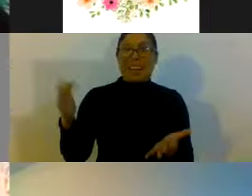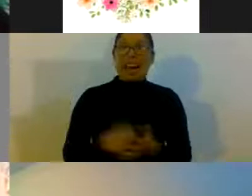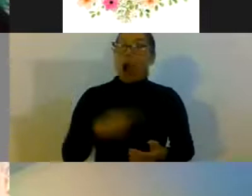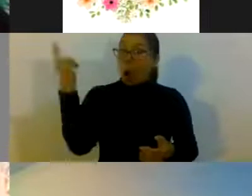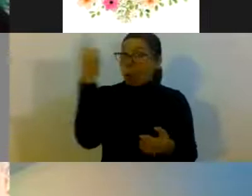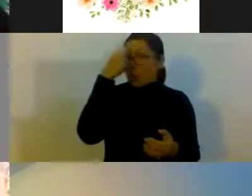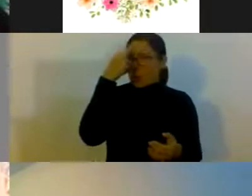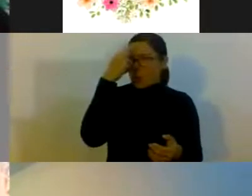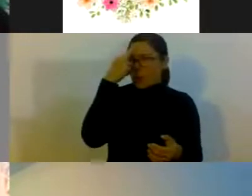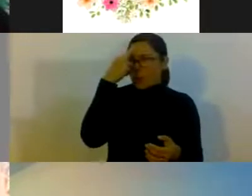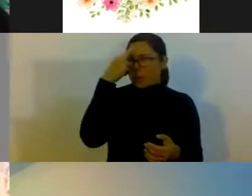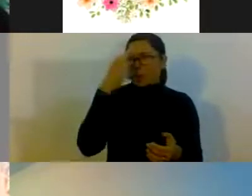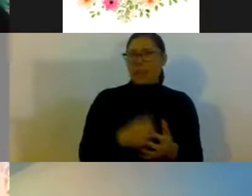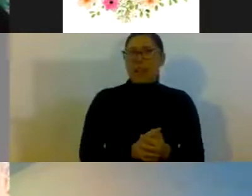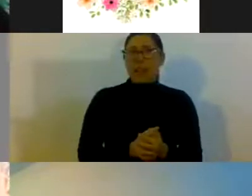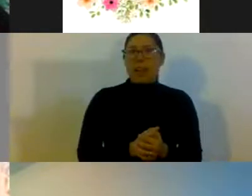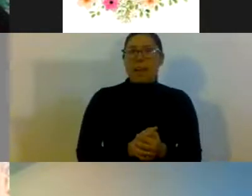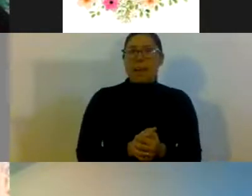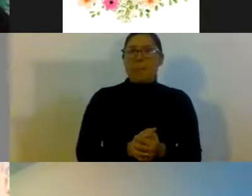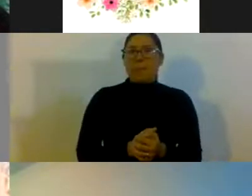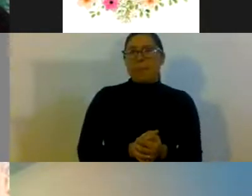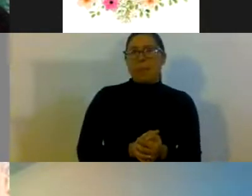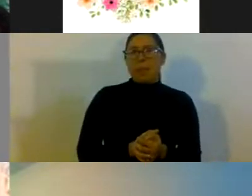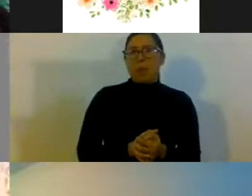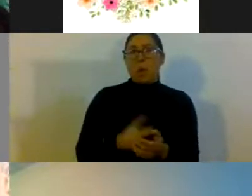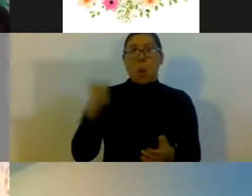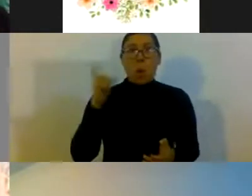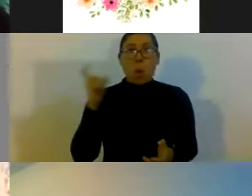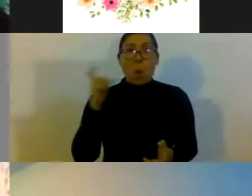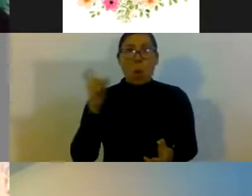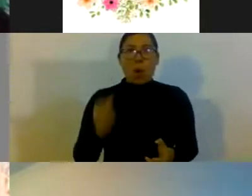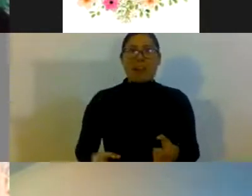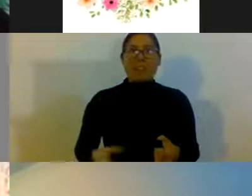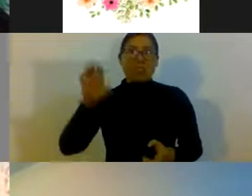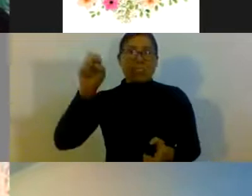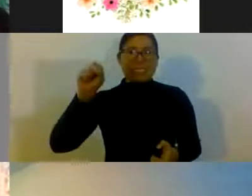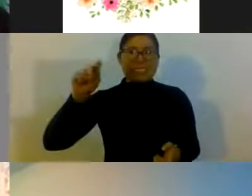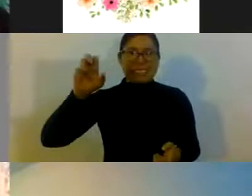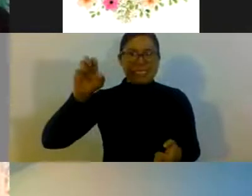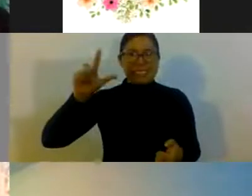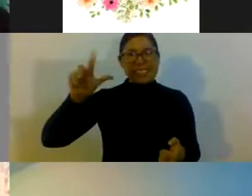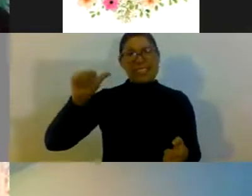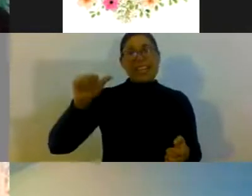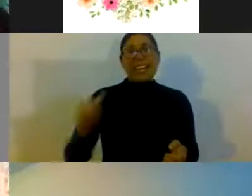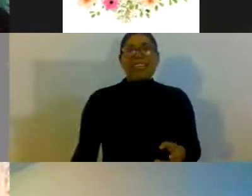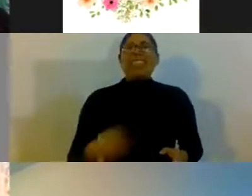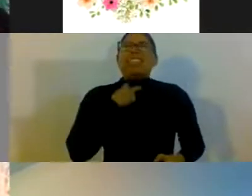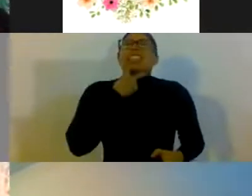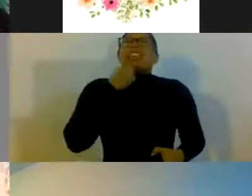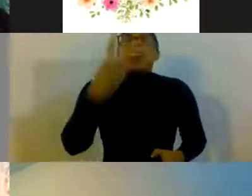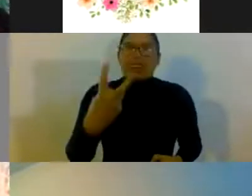grita al tío Anselmo que pare, y luego entran todos estos personajes de su familia. ¿Hacia quién se dirige primero Estela?